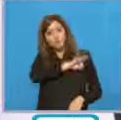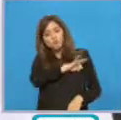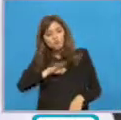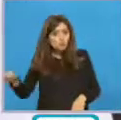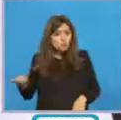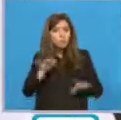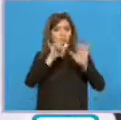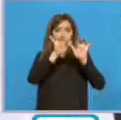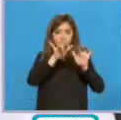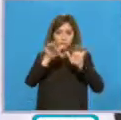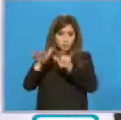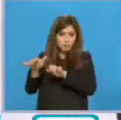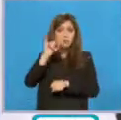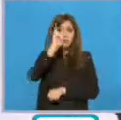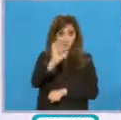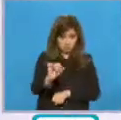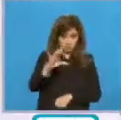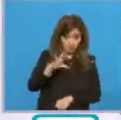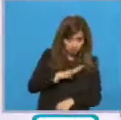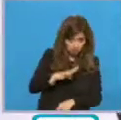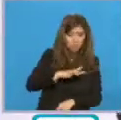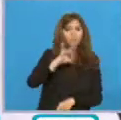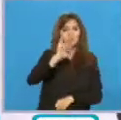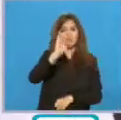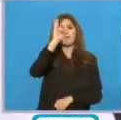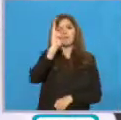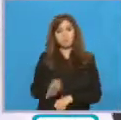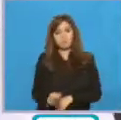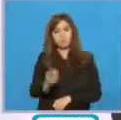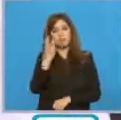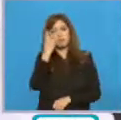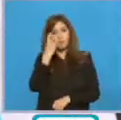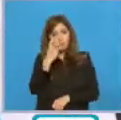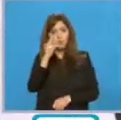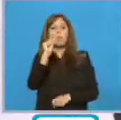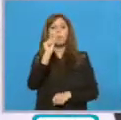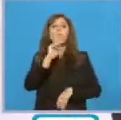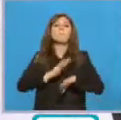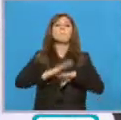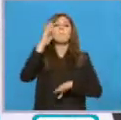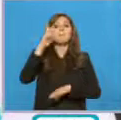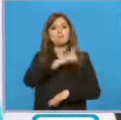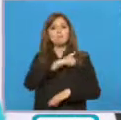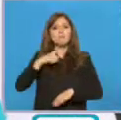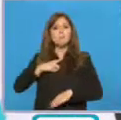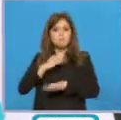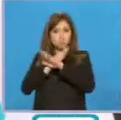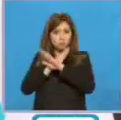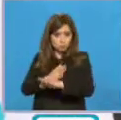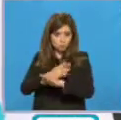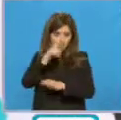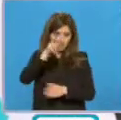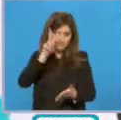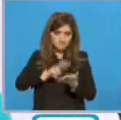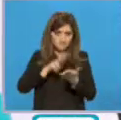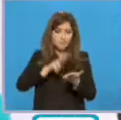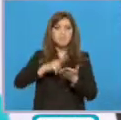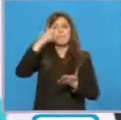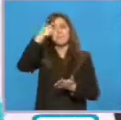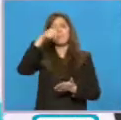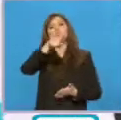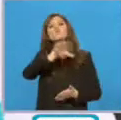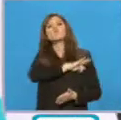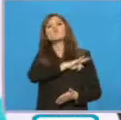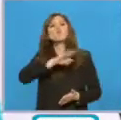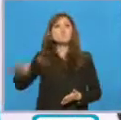entonces ingresarlo y si sí lo tienes, entonces da acceso. Entonces es un paso adicional de seguridad que vale la pena configurarlo para